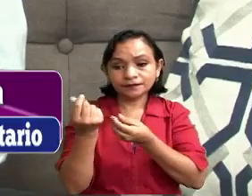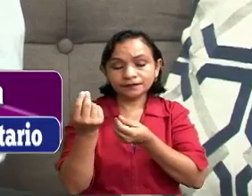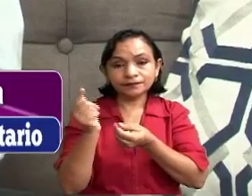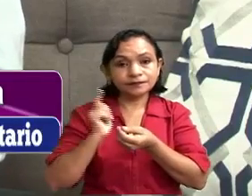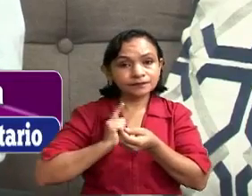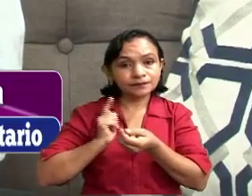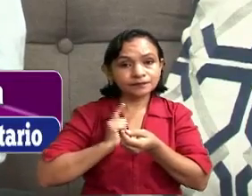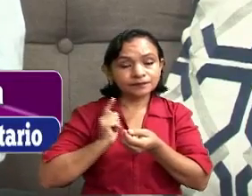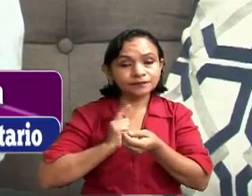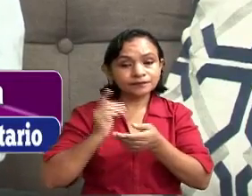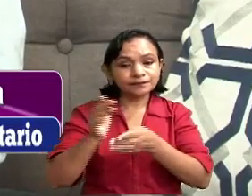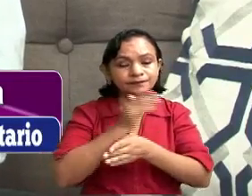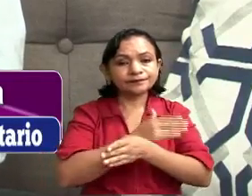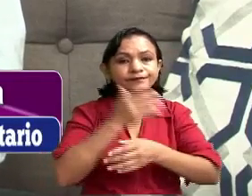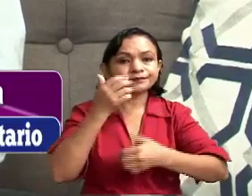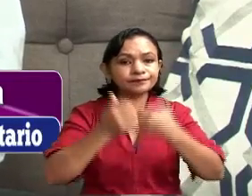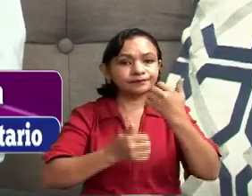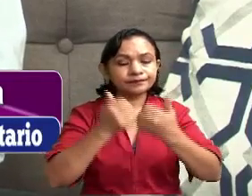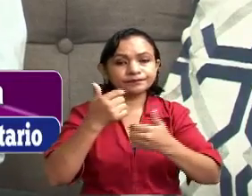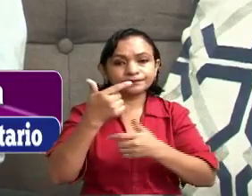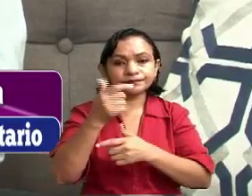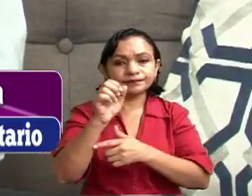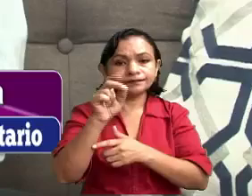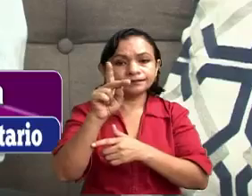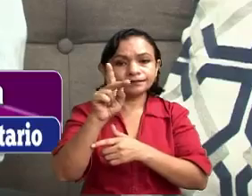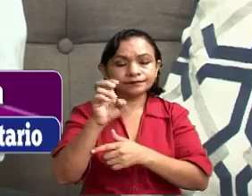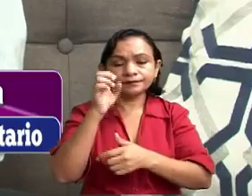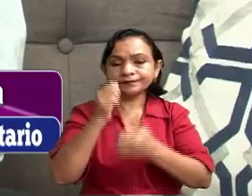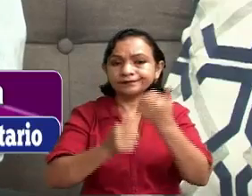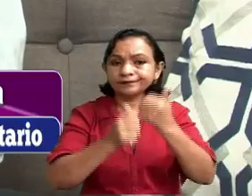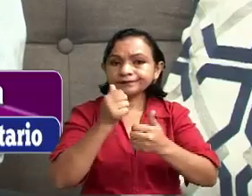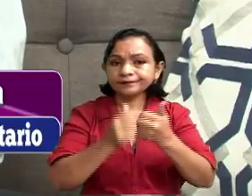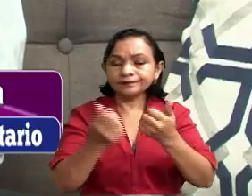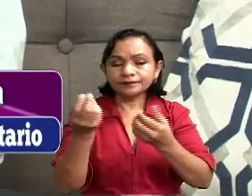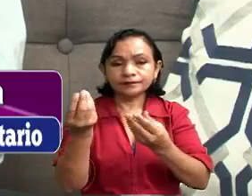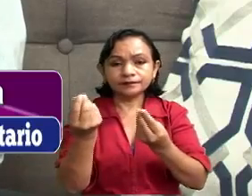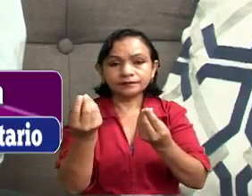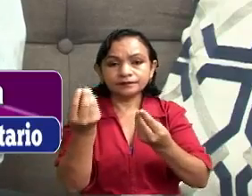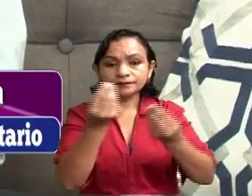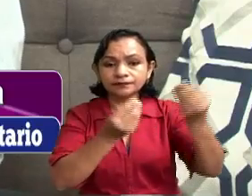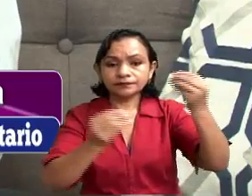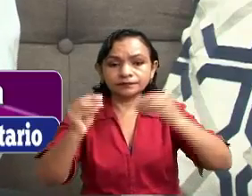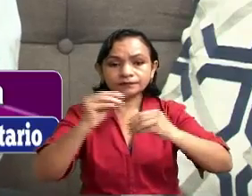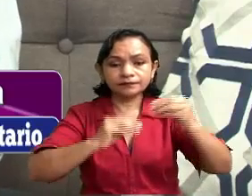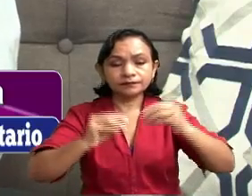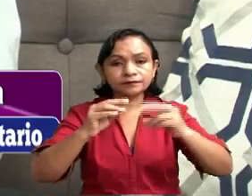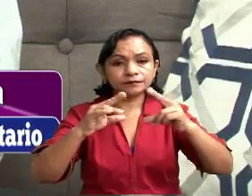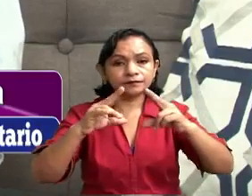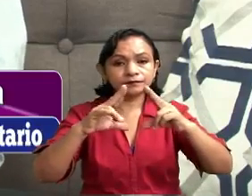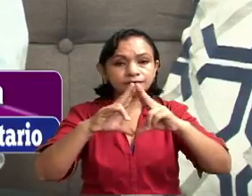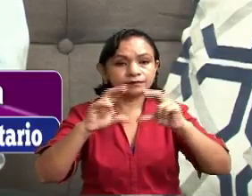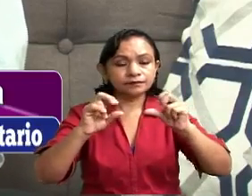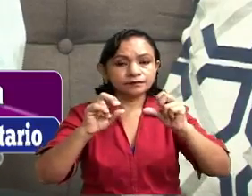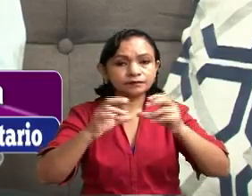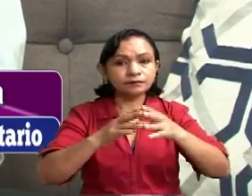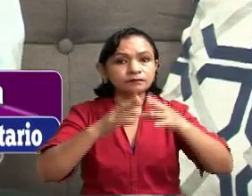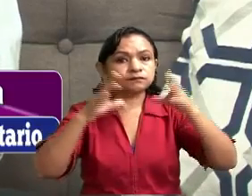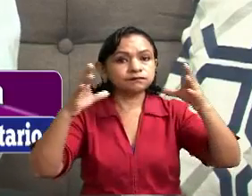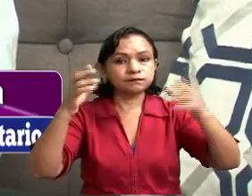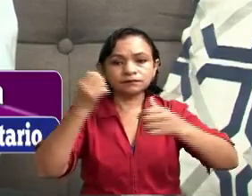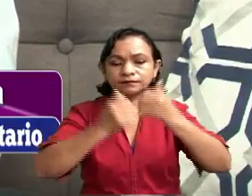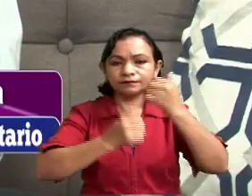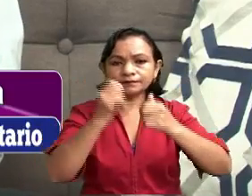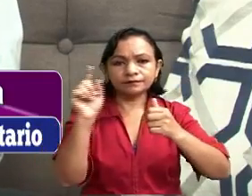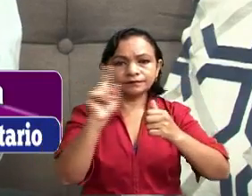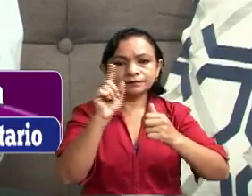que habían sido afectados por el golpe fallido. Entonces, la economía nuestra, no se ha disparado la inflación y no